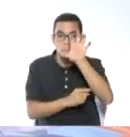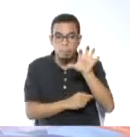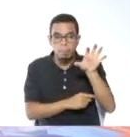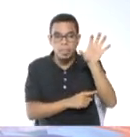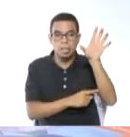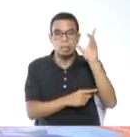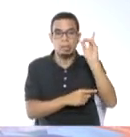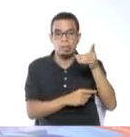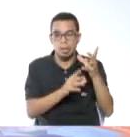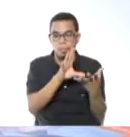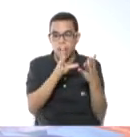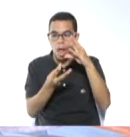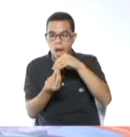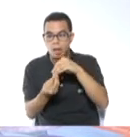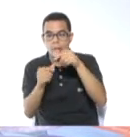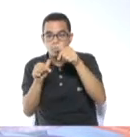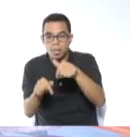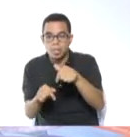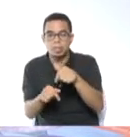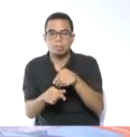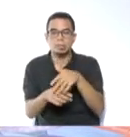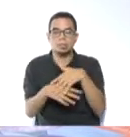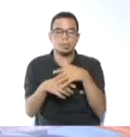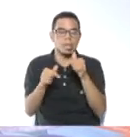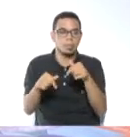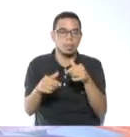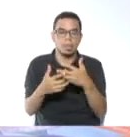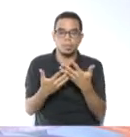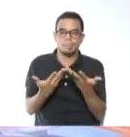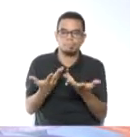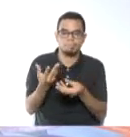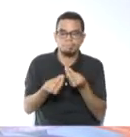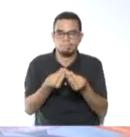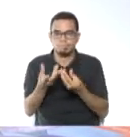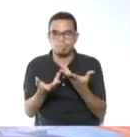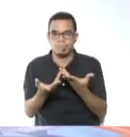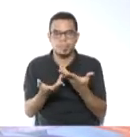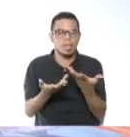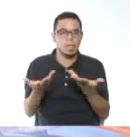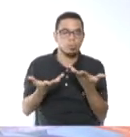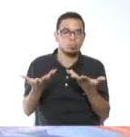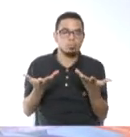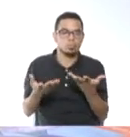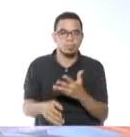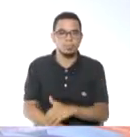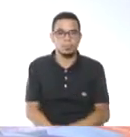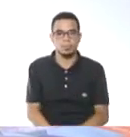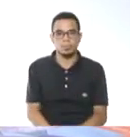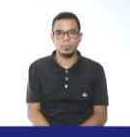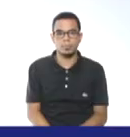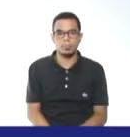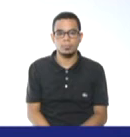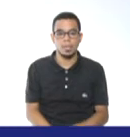debe adaptarse al sistema educativo de nuestro territorio nacional? Veamos qué hacer y cómo hacerlo. Primeramente tenemos